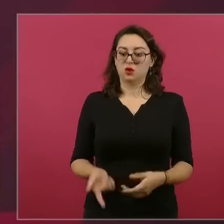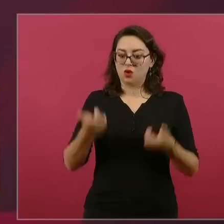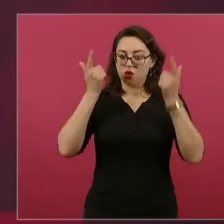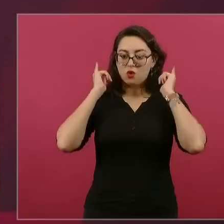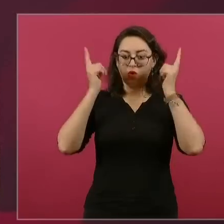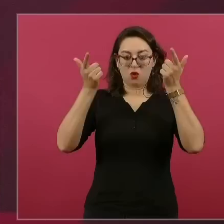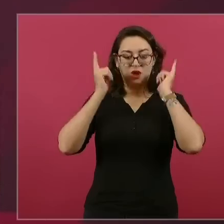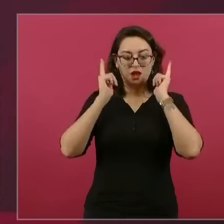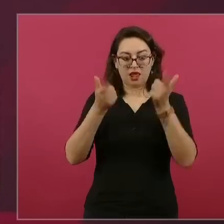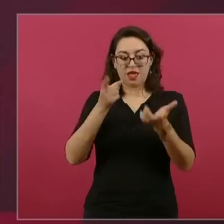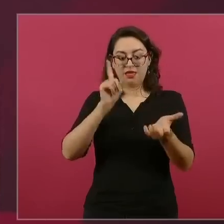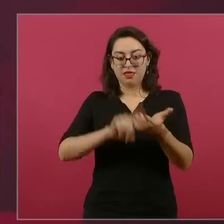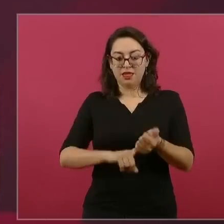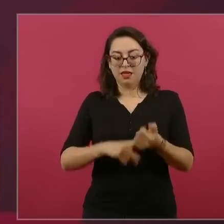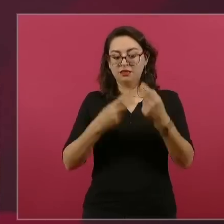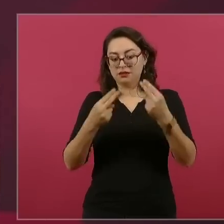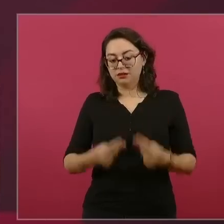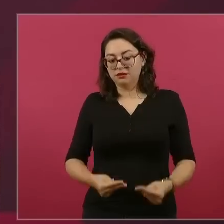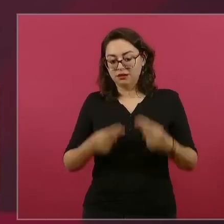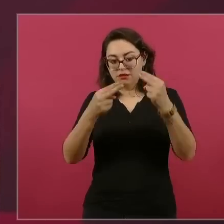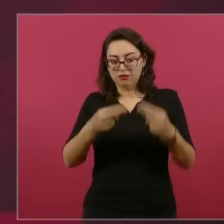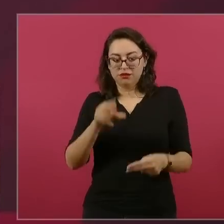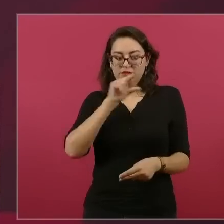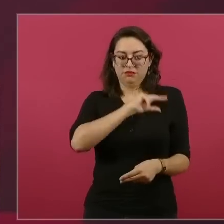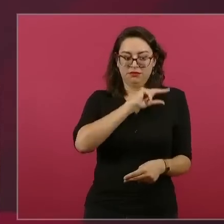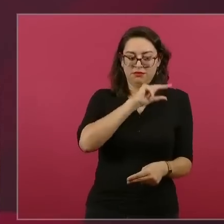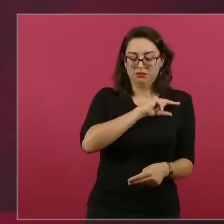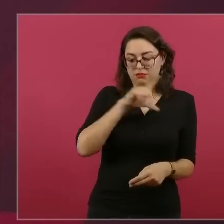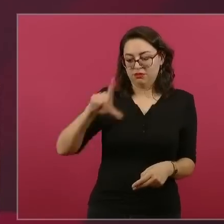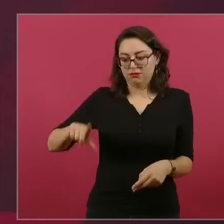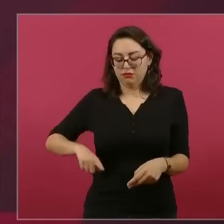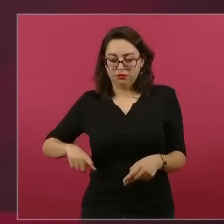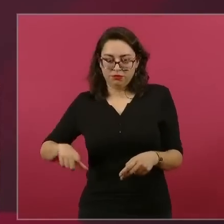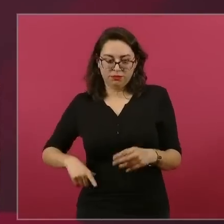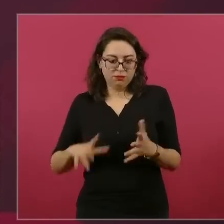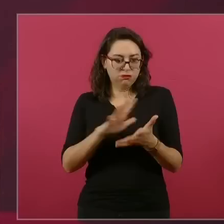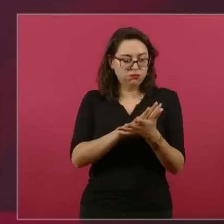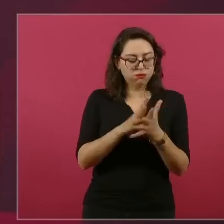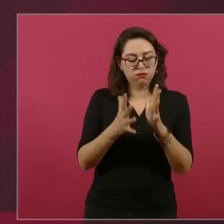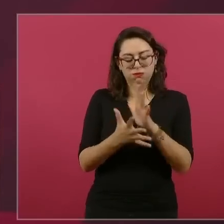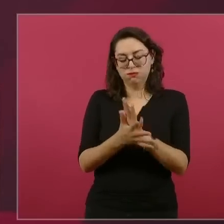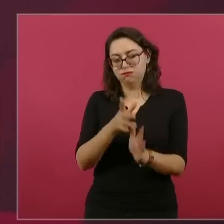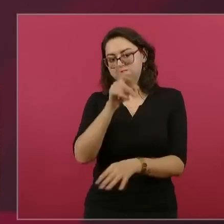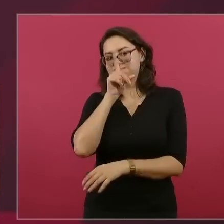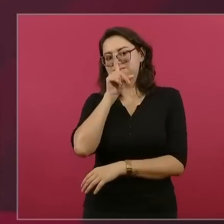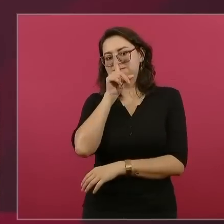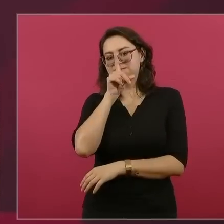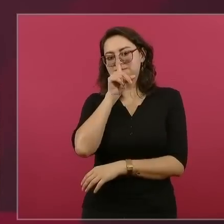estos negocios privados al amparo del poder público,